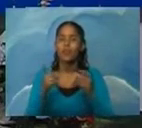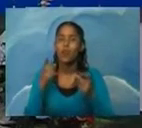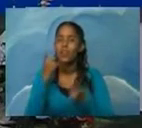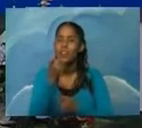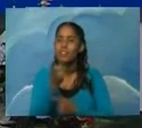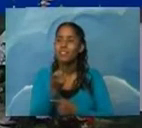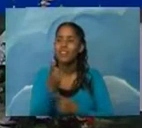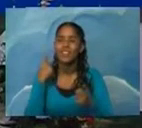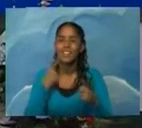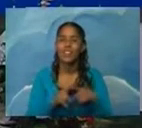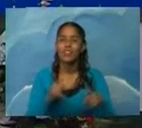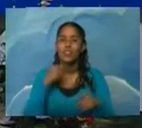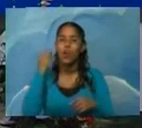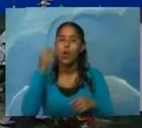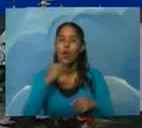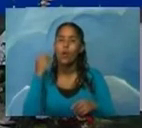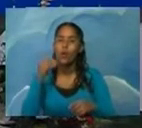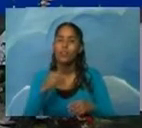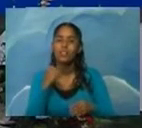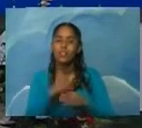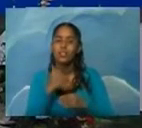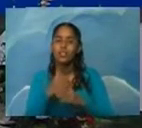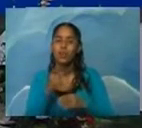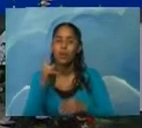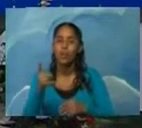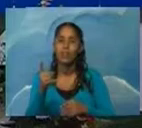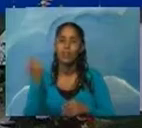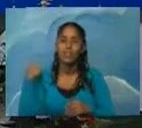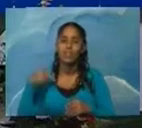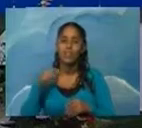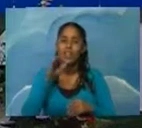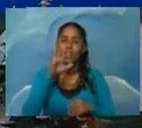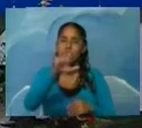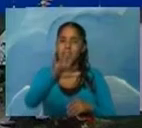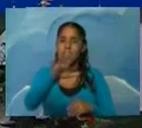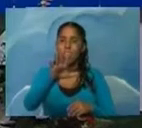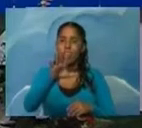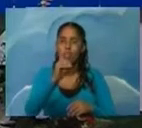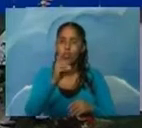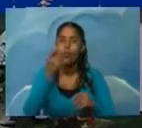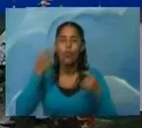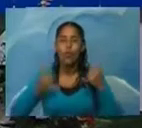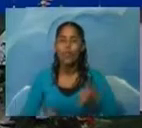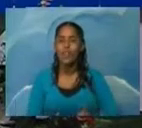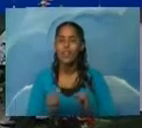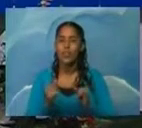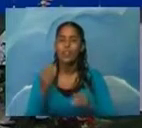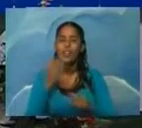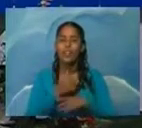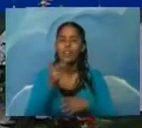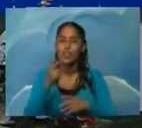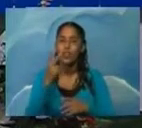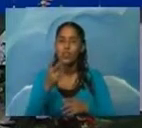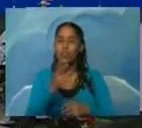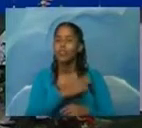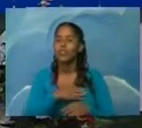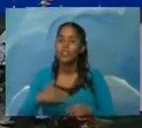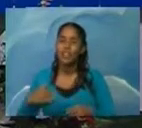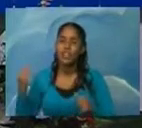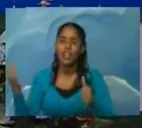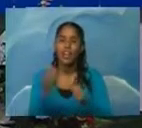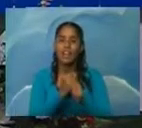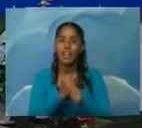El otro jovencito como él tiene 5 muchachos, están compitiendo, entre los dos me quieren